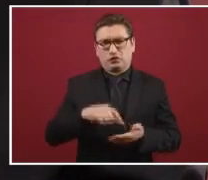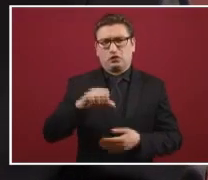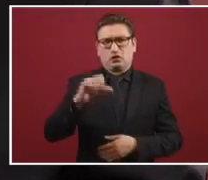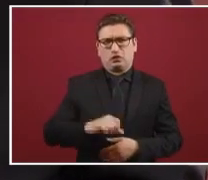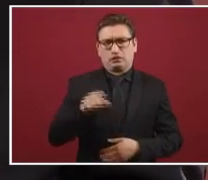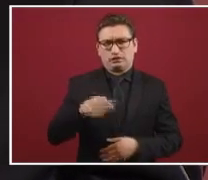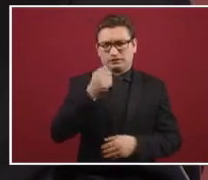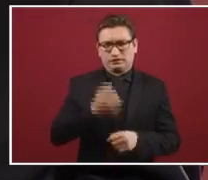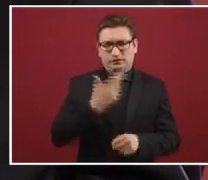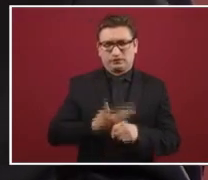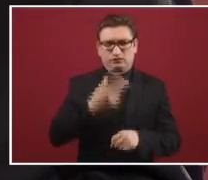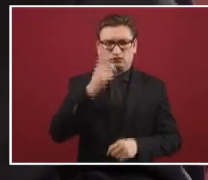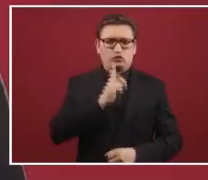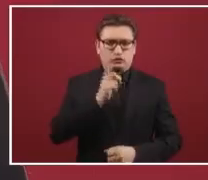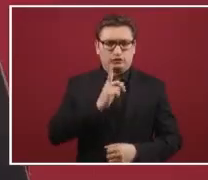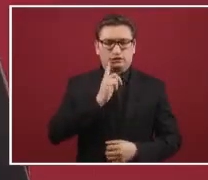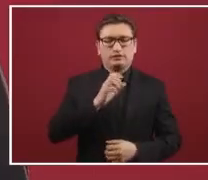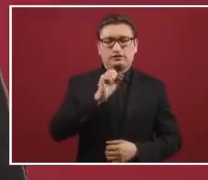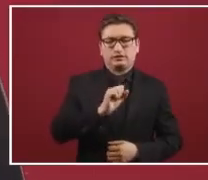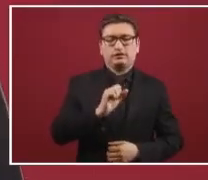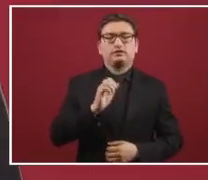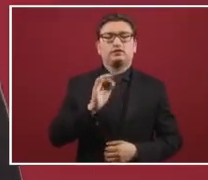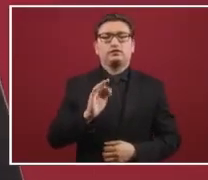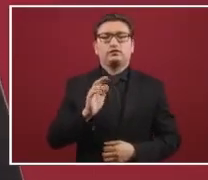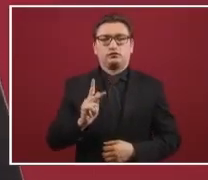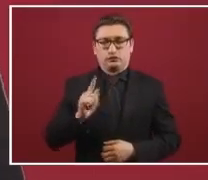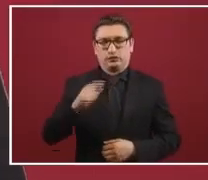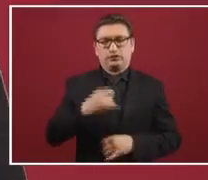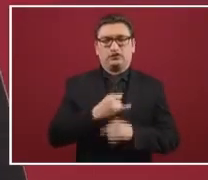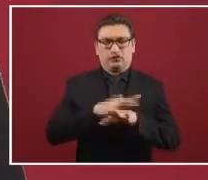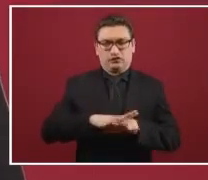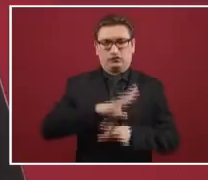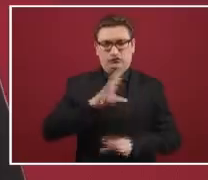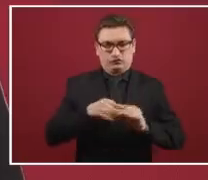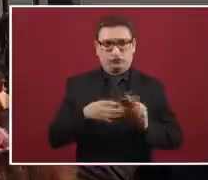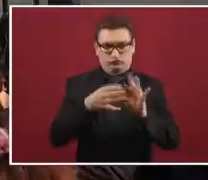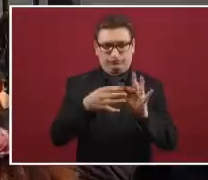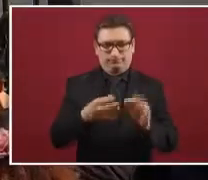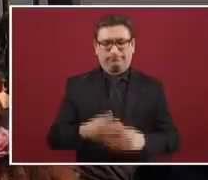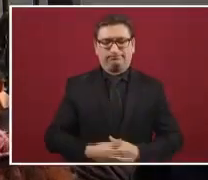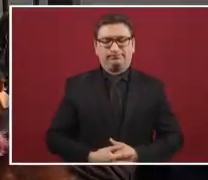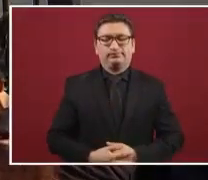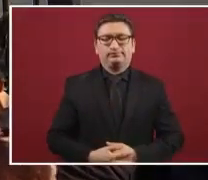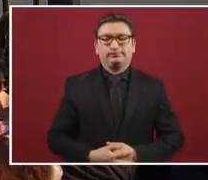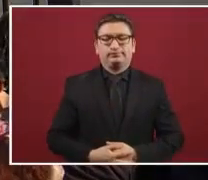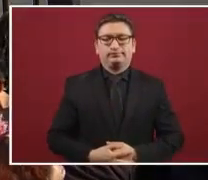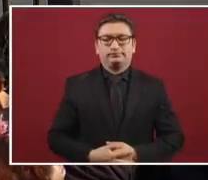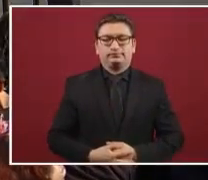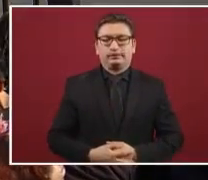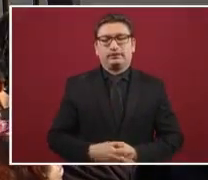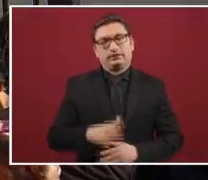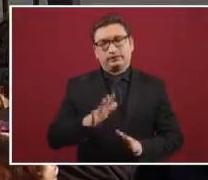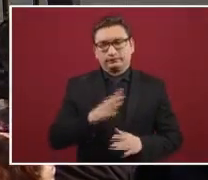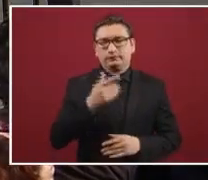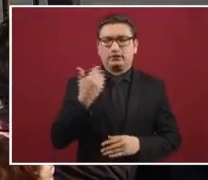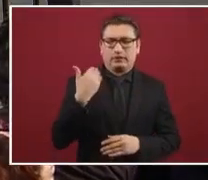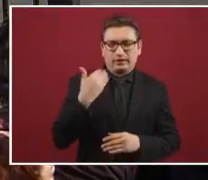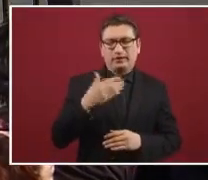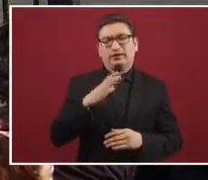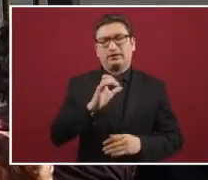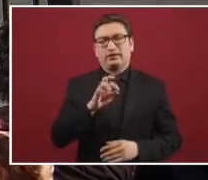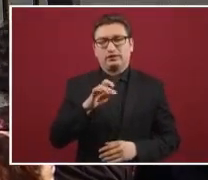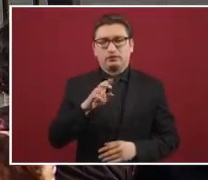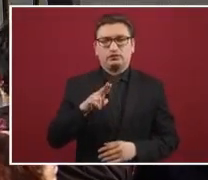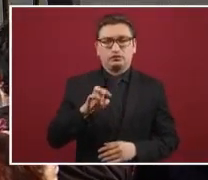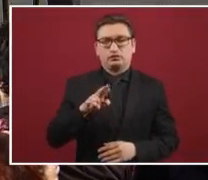Función Pública les va a dar a conocer toda la información. Y yo sé que ya habló del tema de Carlos Ursúa, pero